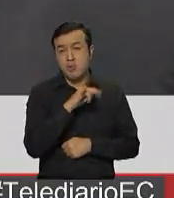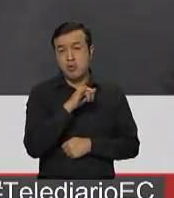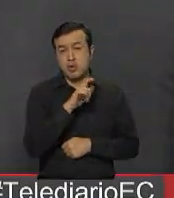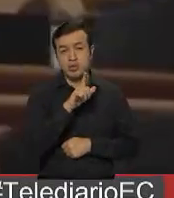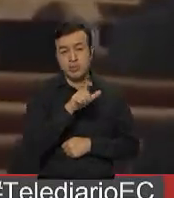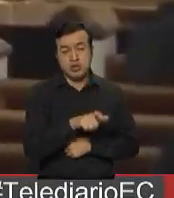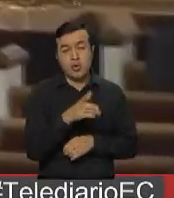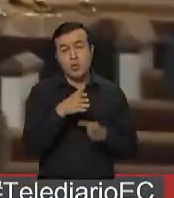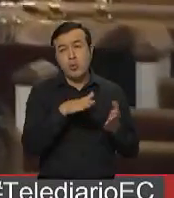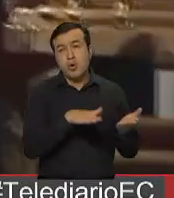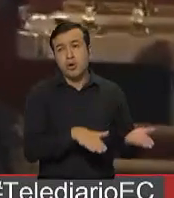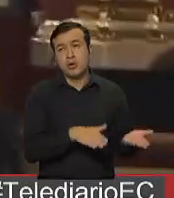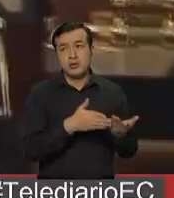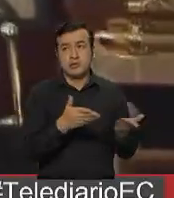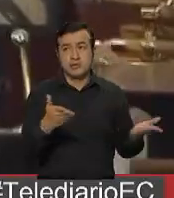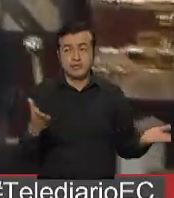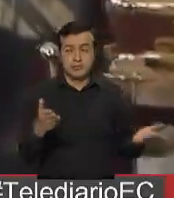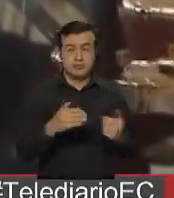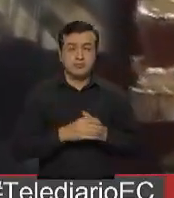George Floyd.